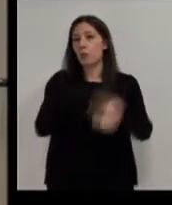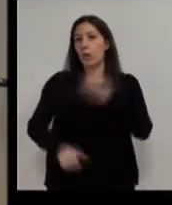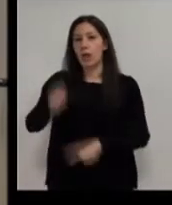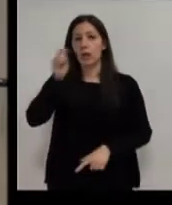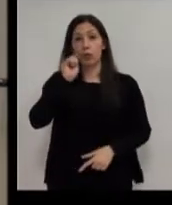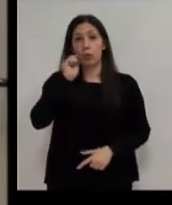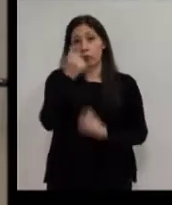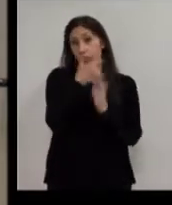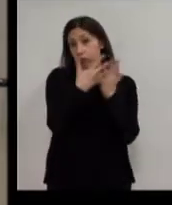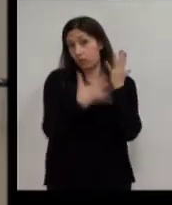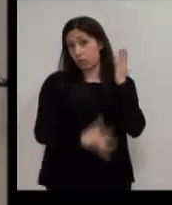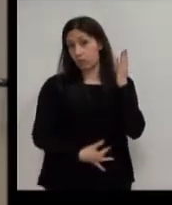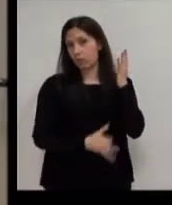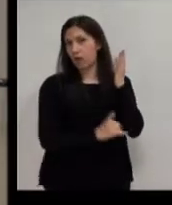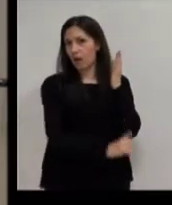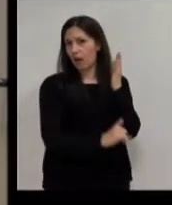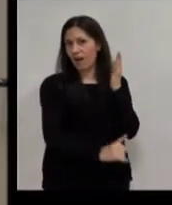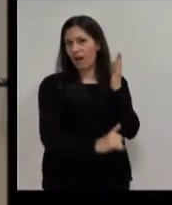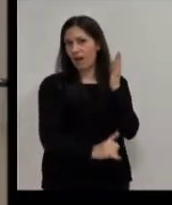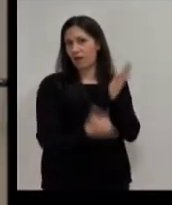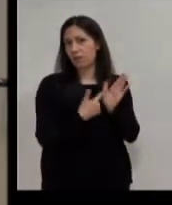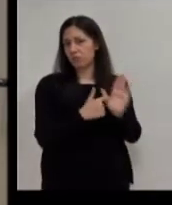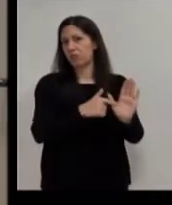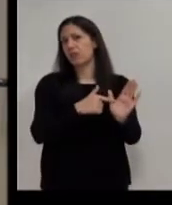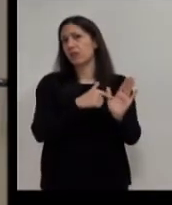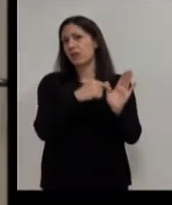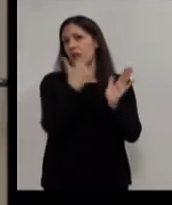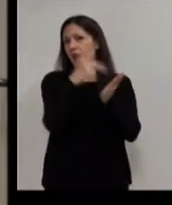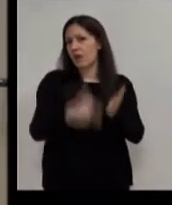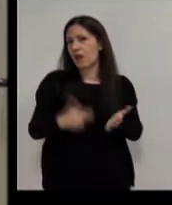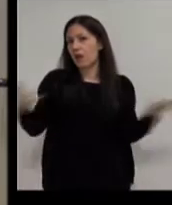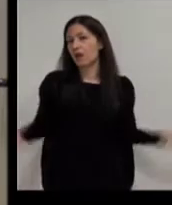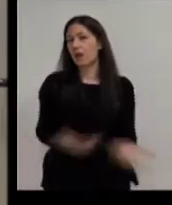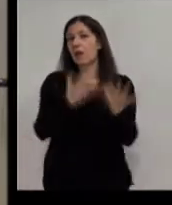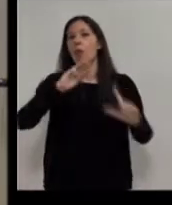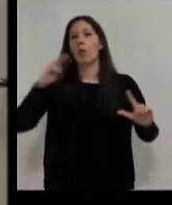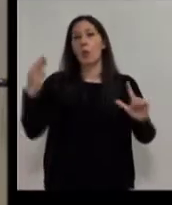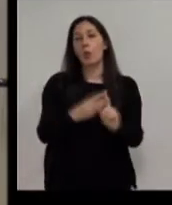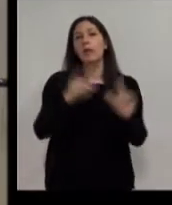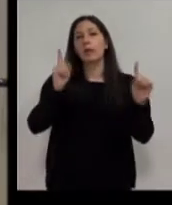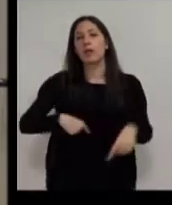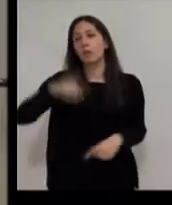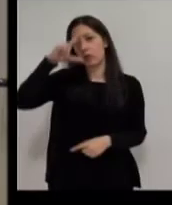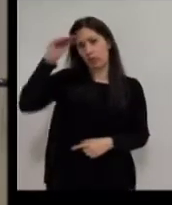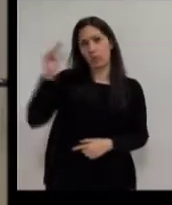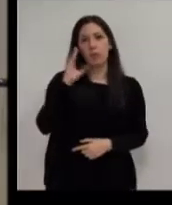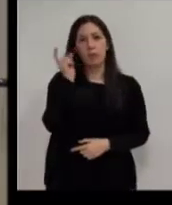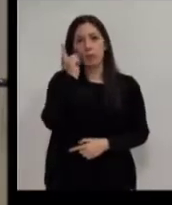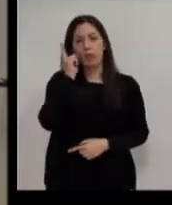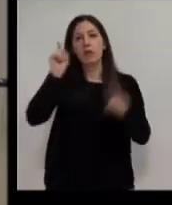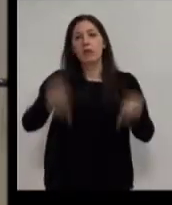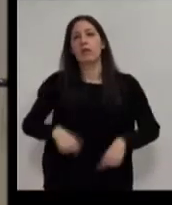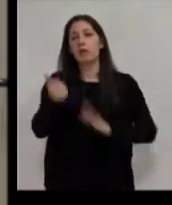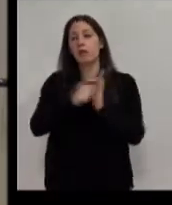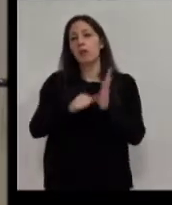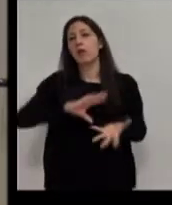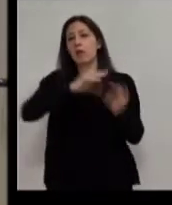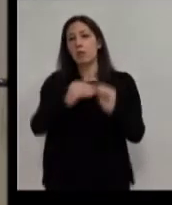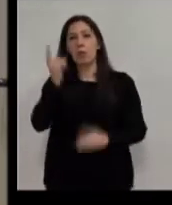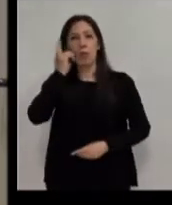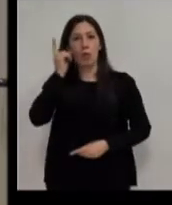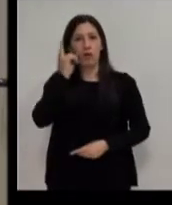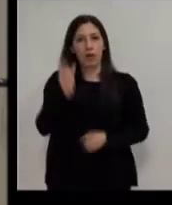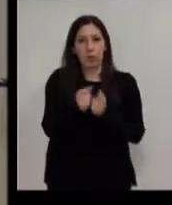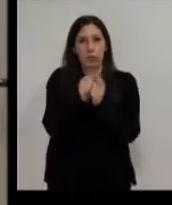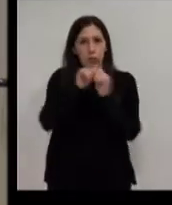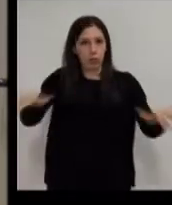transporte accesible, en los viajes de turismo, pues aquí he puesto unas cuantas. Puedo un poco por encima, portales web, smartphones cada vez más avanzados y capaces, aplicaciones